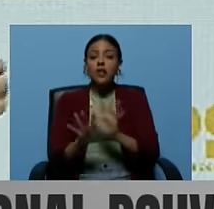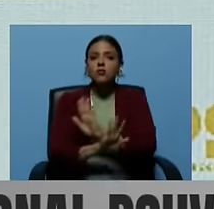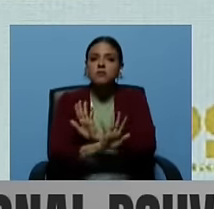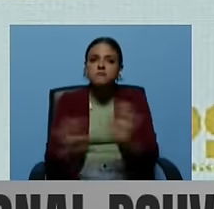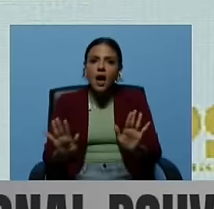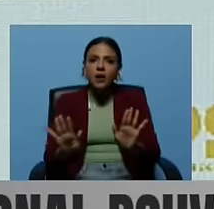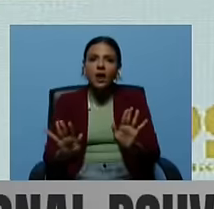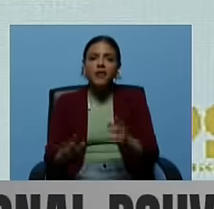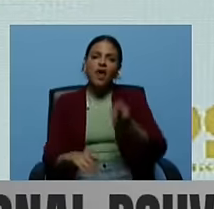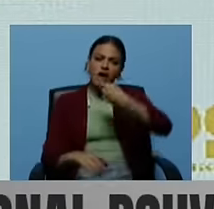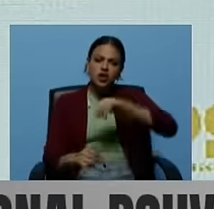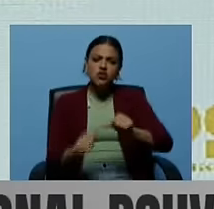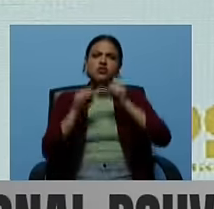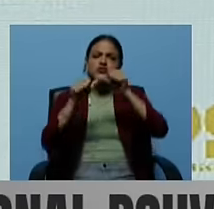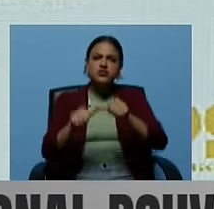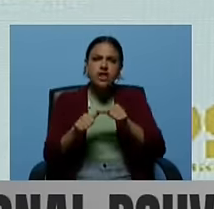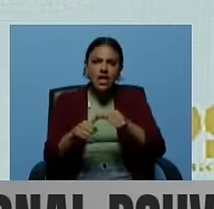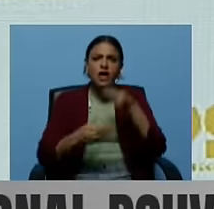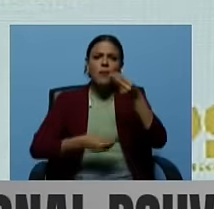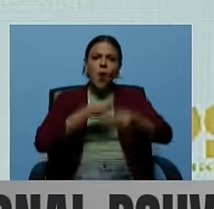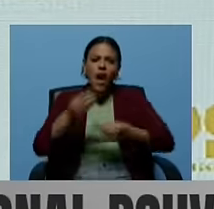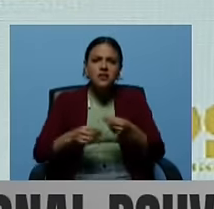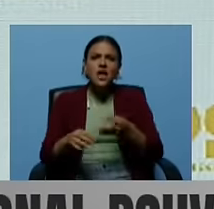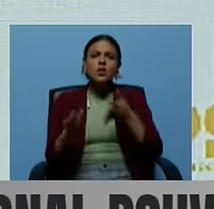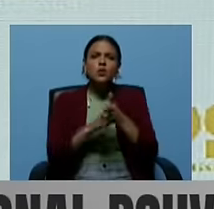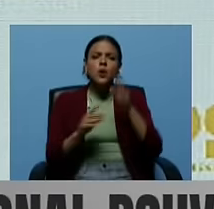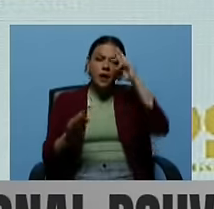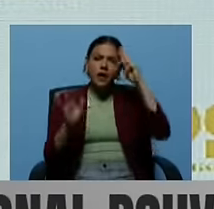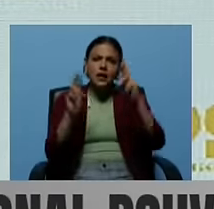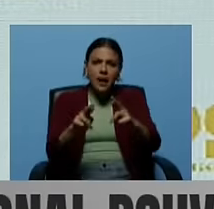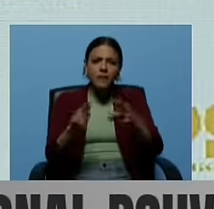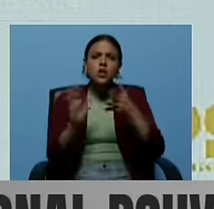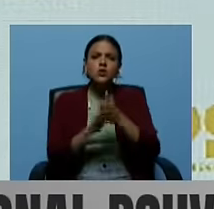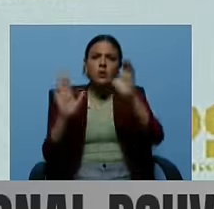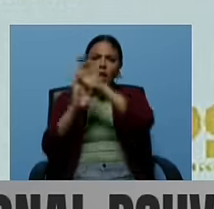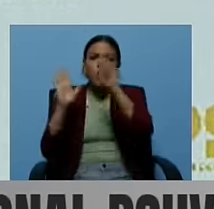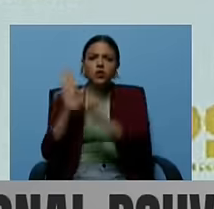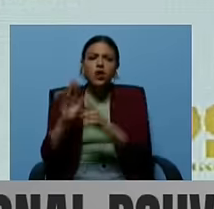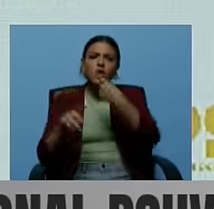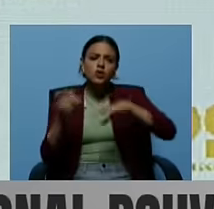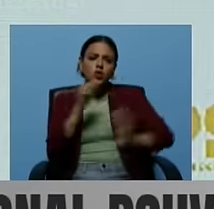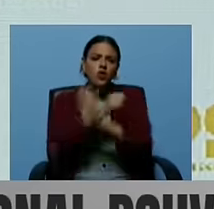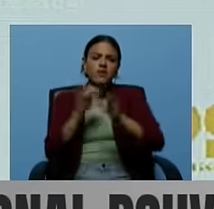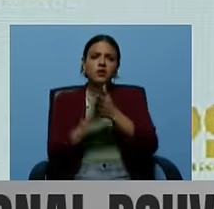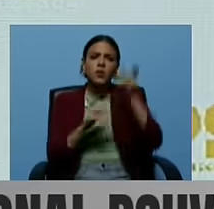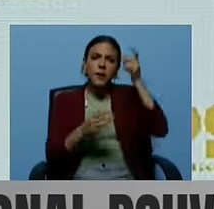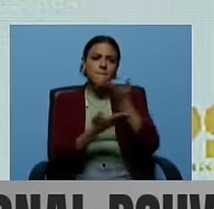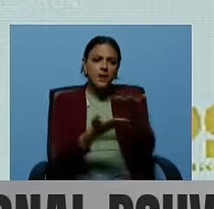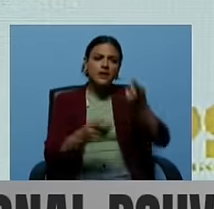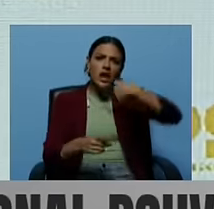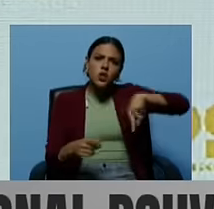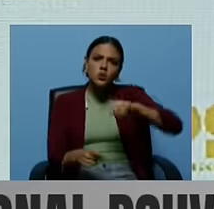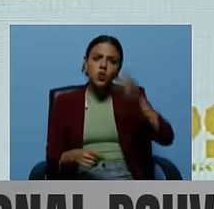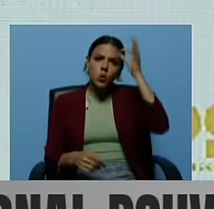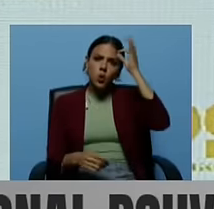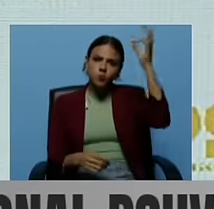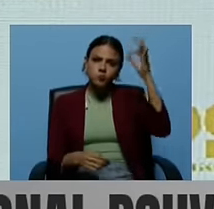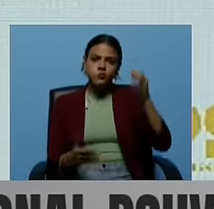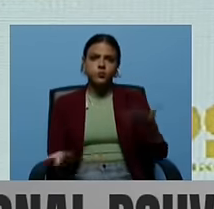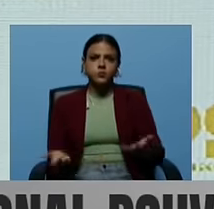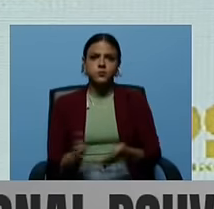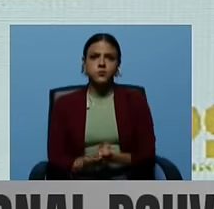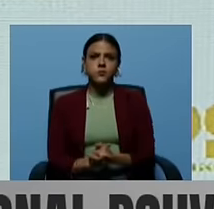Nosotros seguiremos actuando en el marco de la Constitución y de la ley para defender nuestra patria y nuestra soberanía. Y